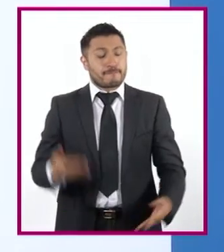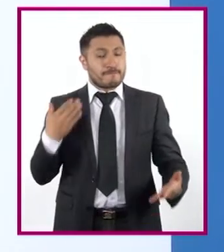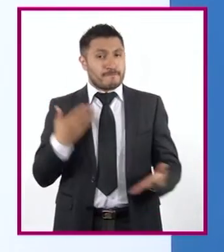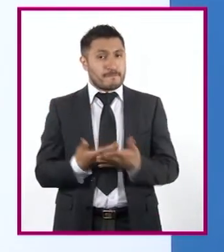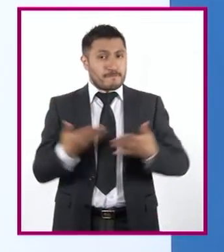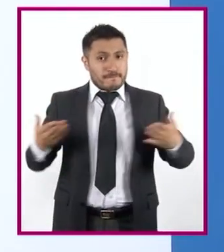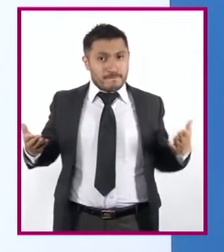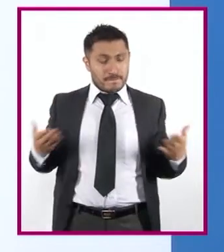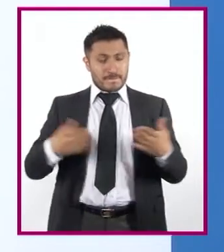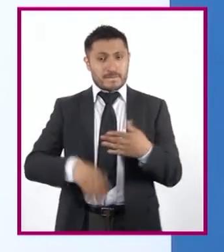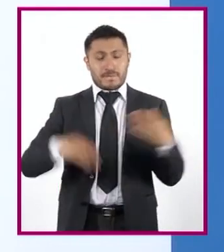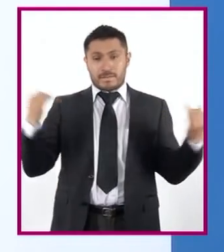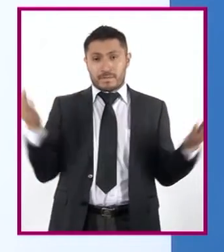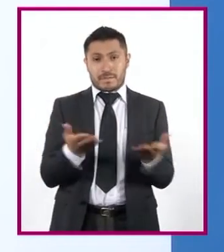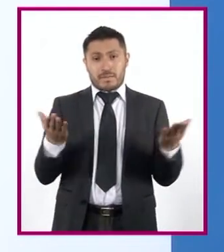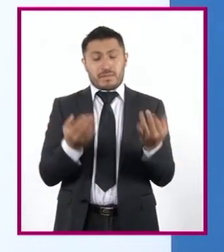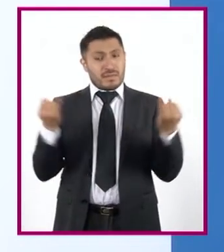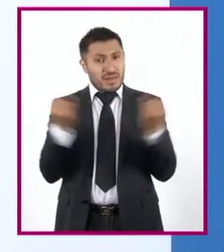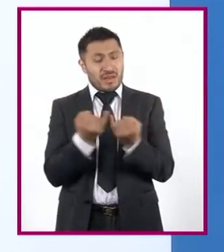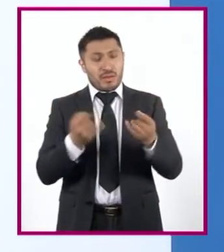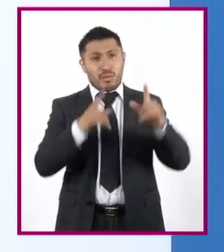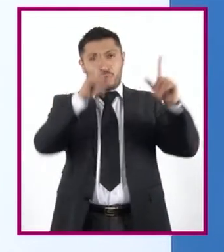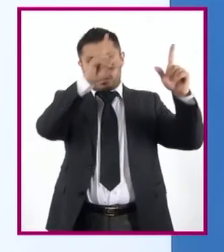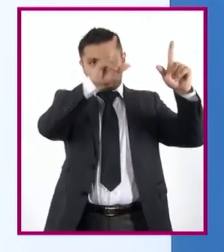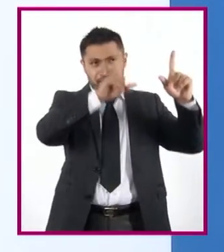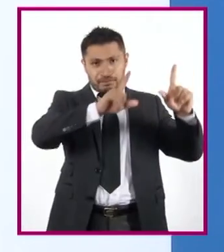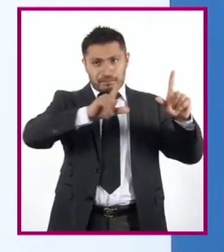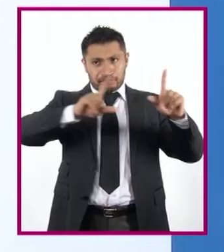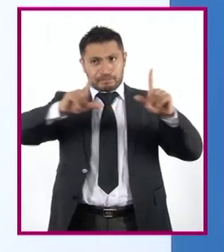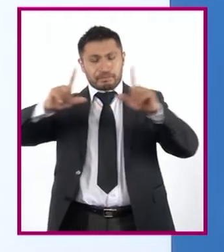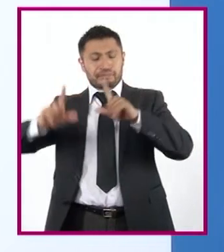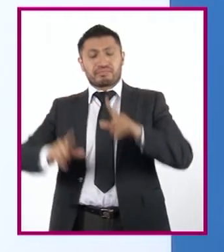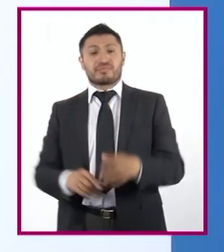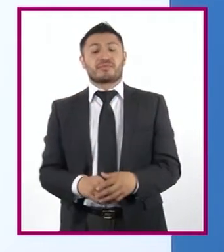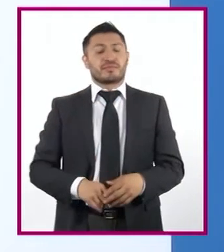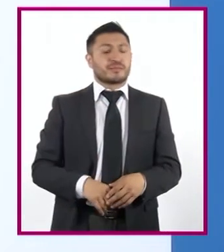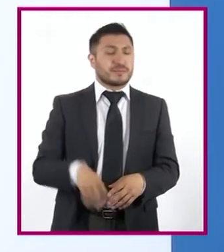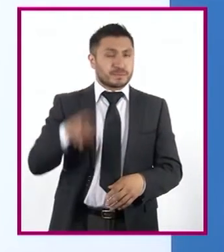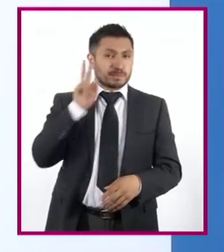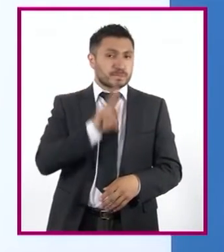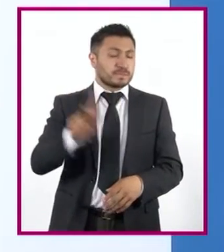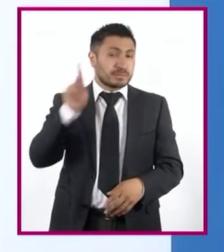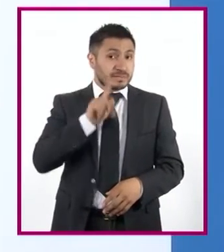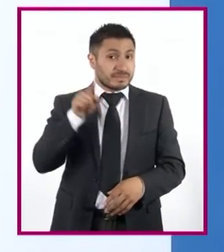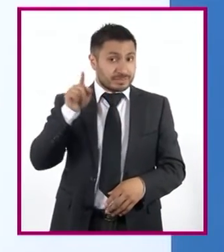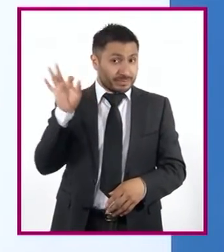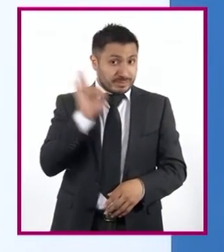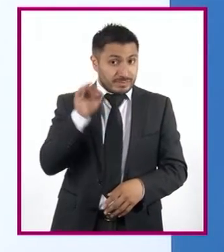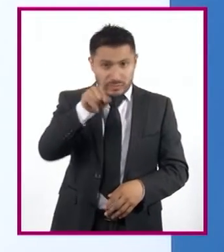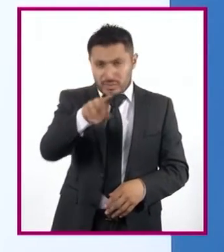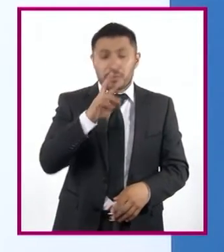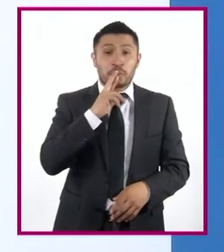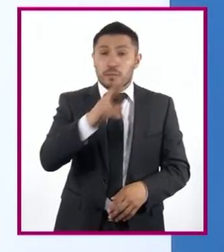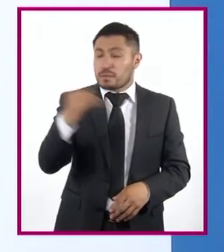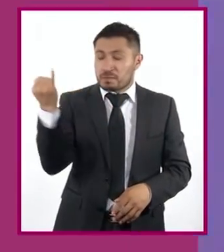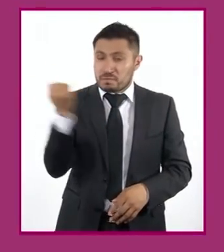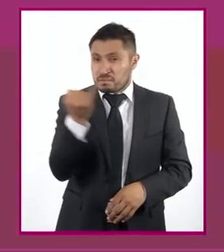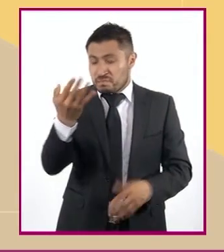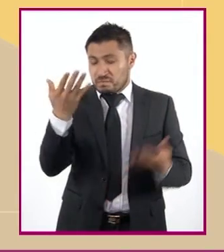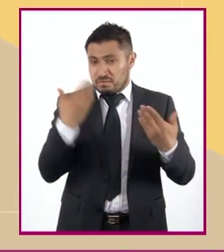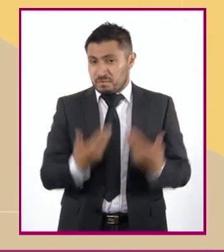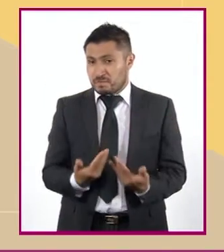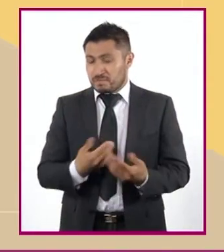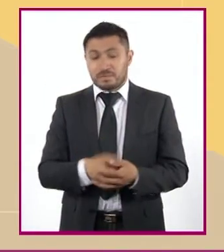Ahora hagan lo mismo con todas las coordenadas. Veamos si llegaron al mismo resultado.